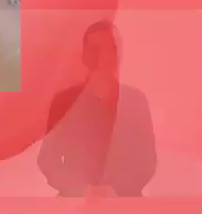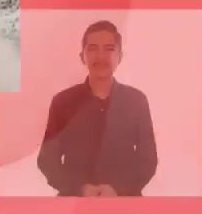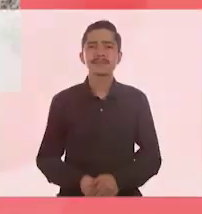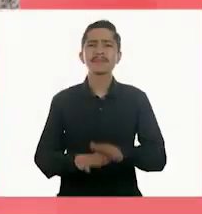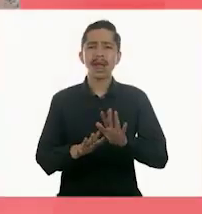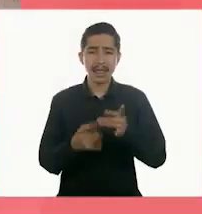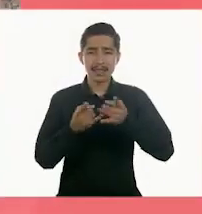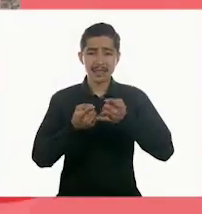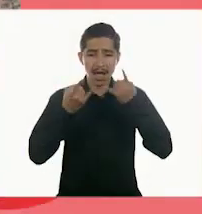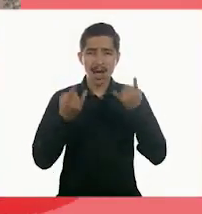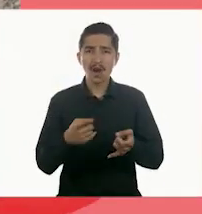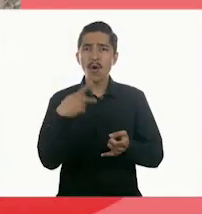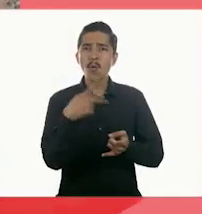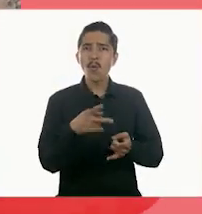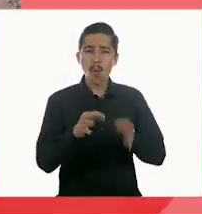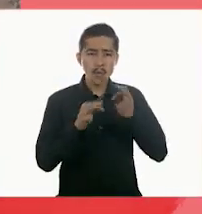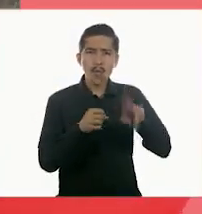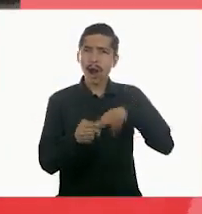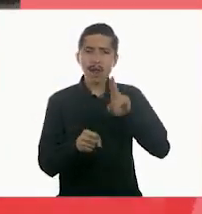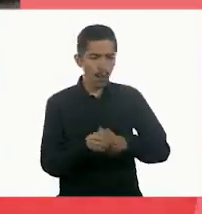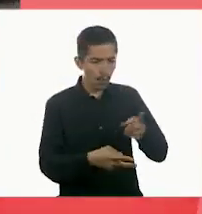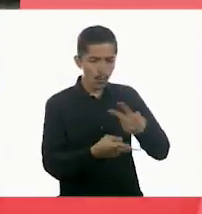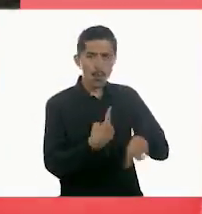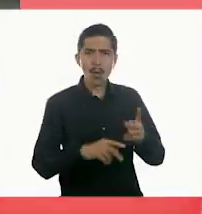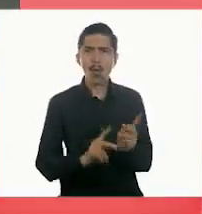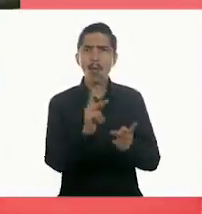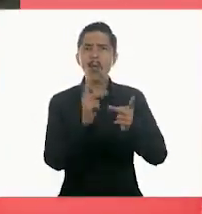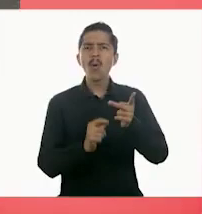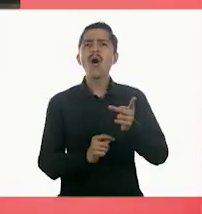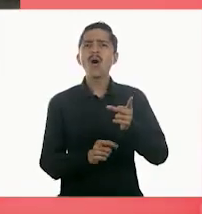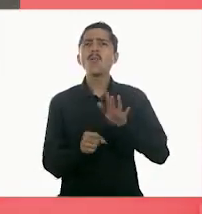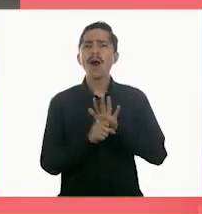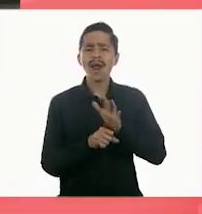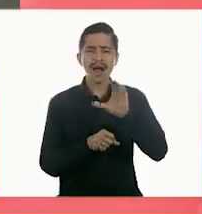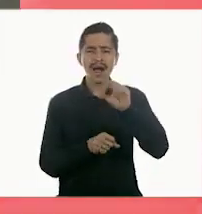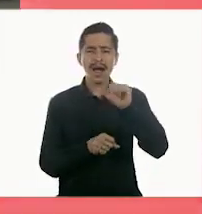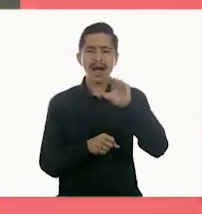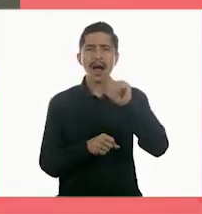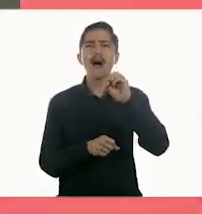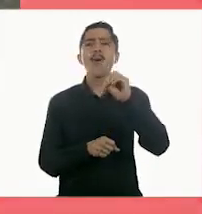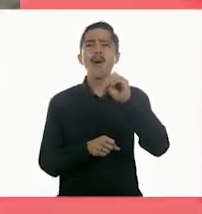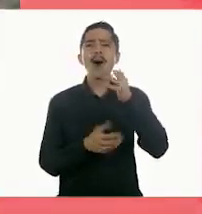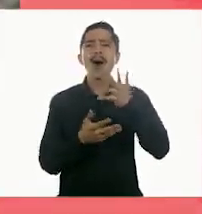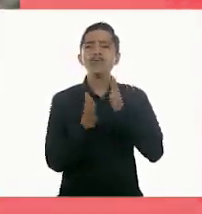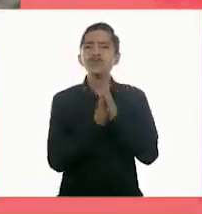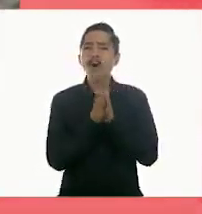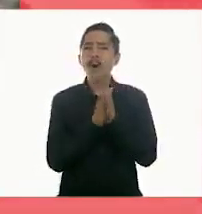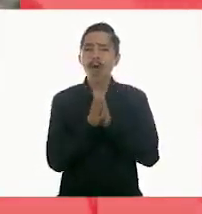De sus tierras fértiles surge el cacao para dar pie al exquisito chocolate.